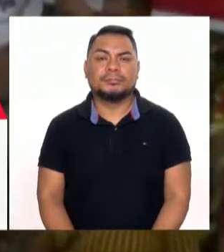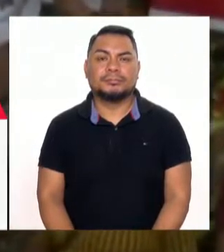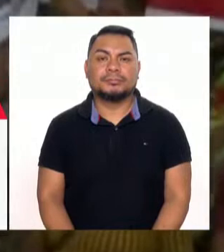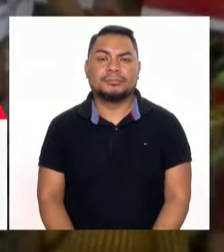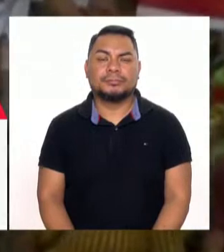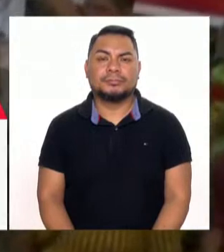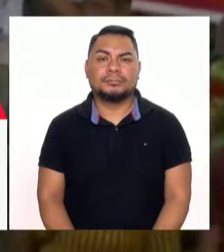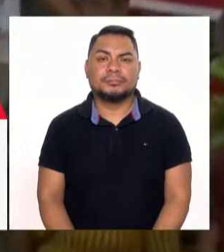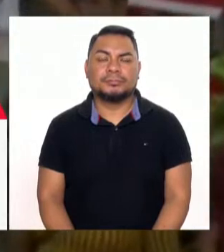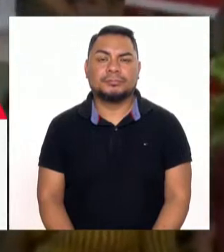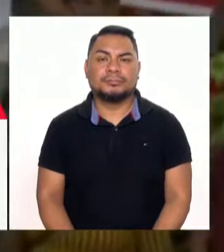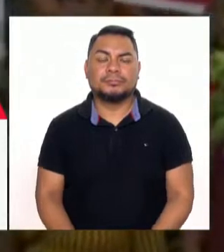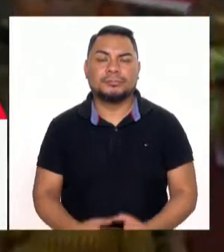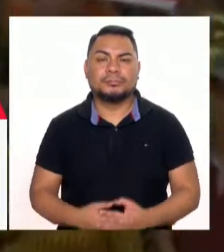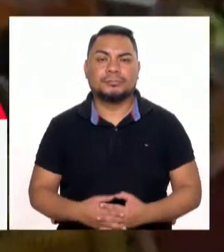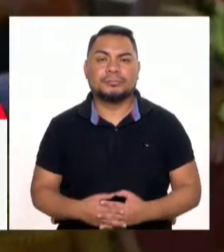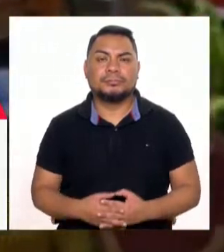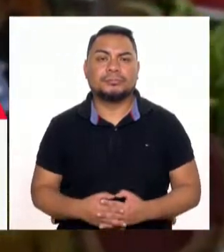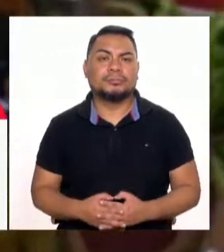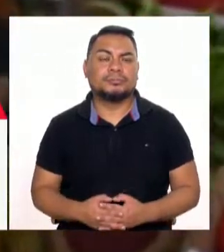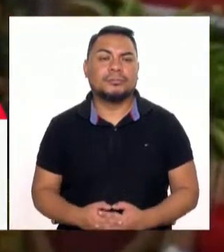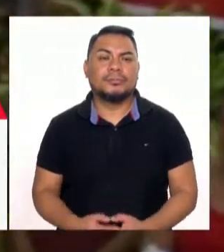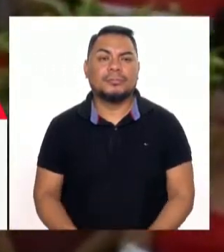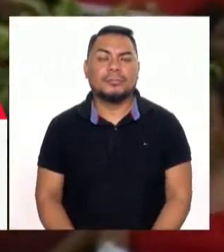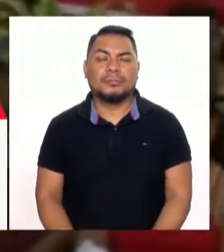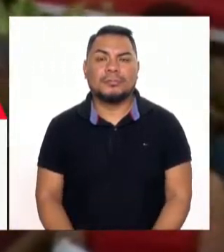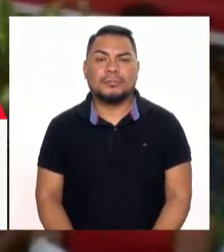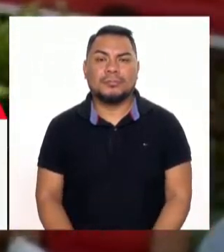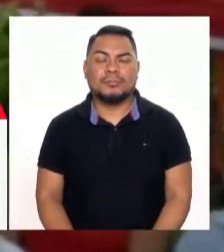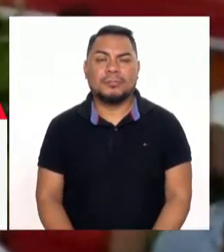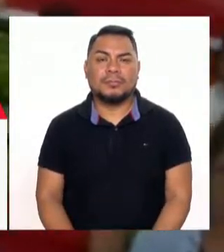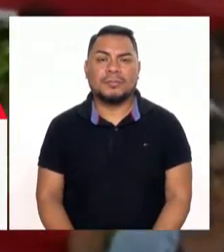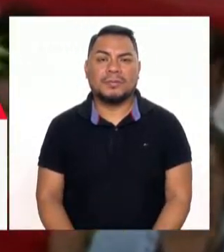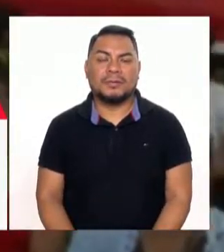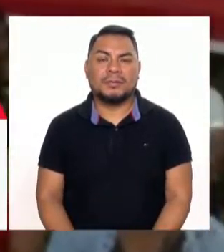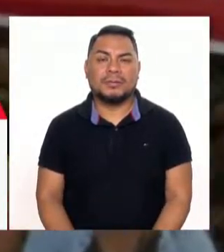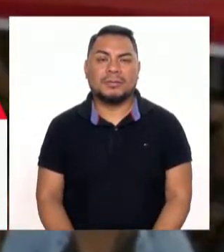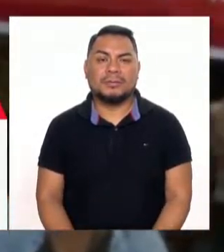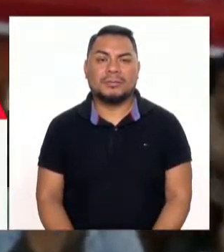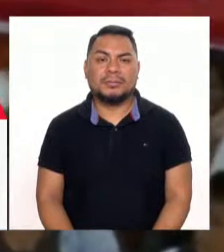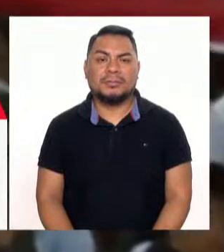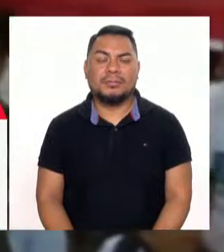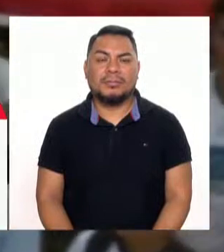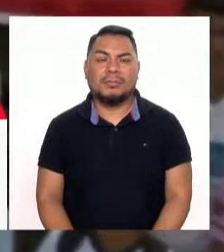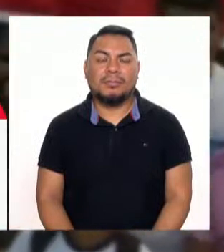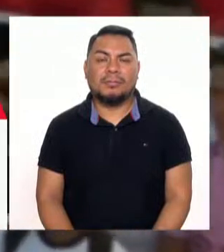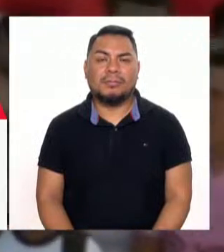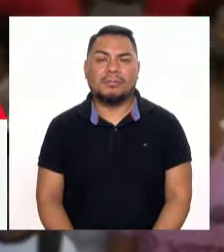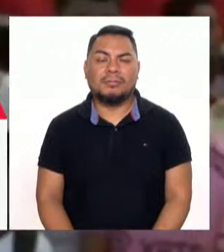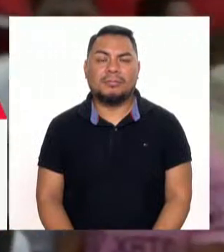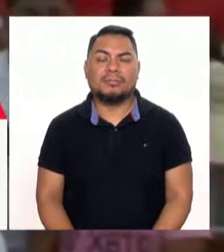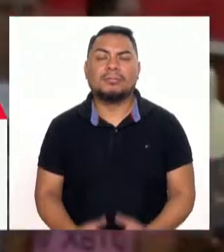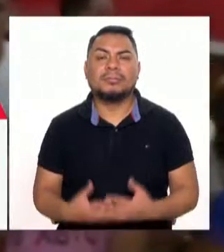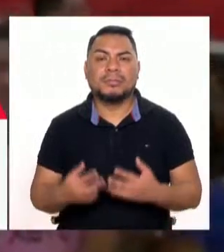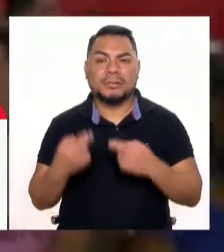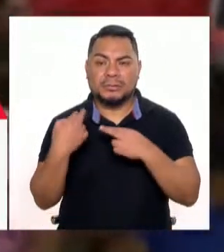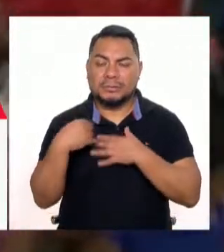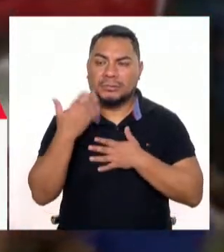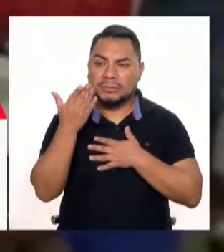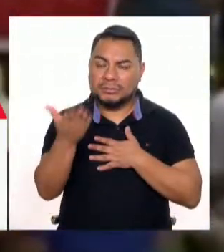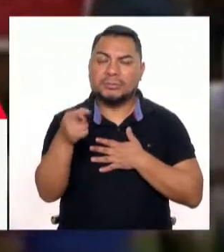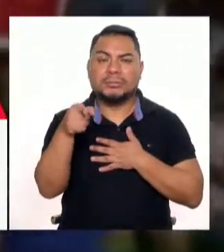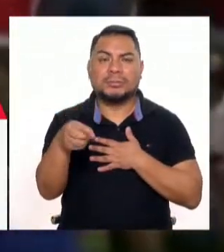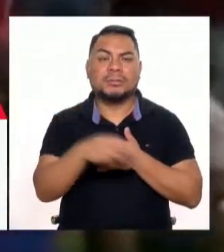la señora presidenta con nosotros venimos con todo el mundo nos debemos a ustedes